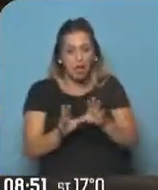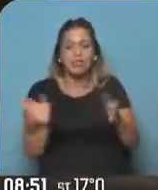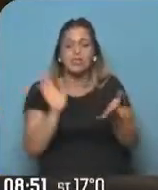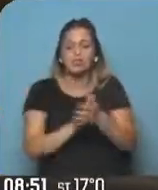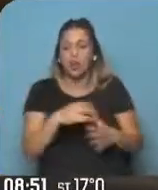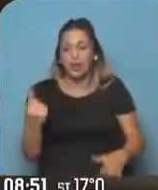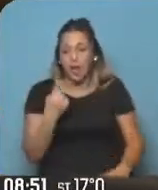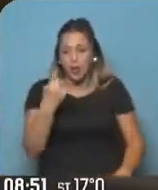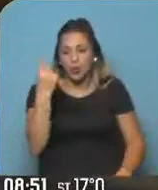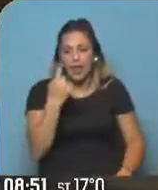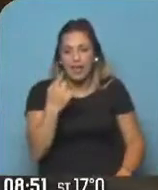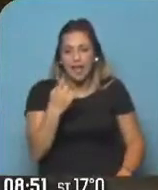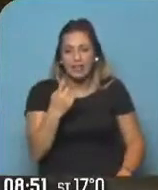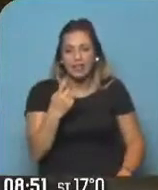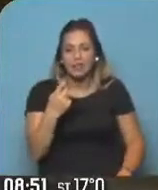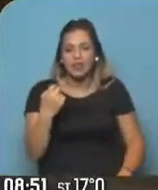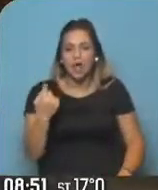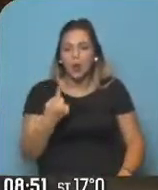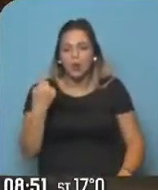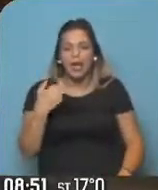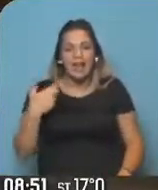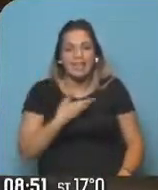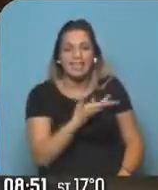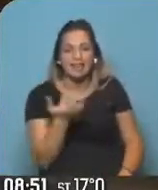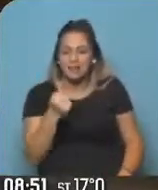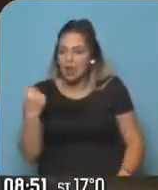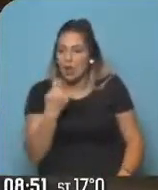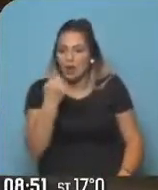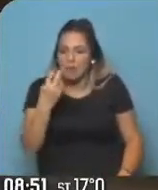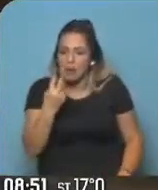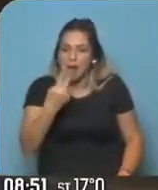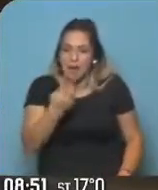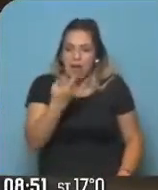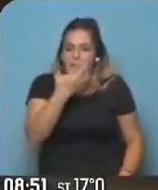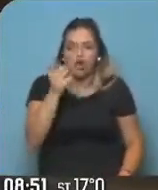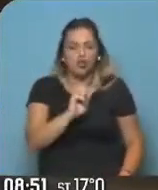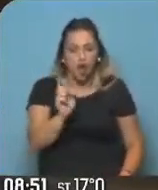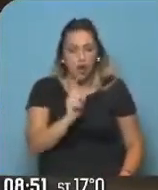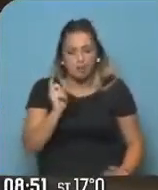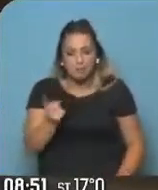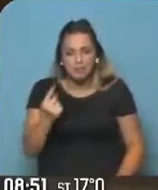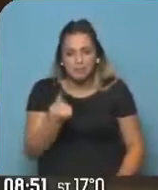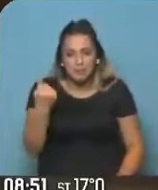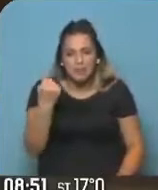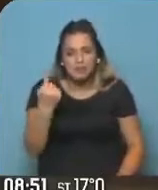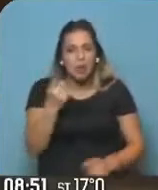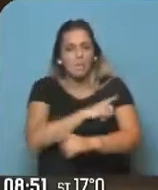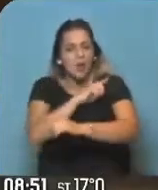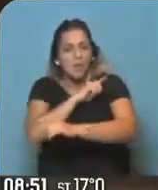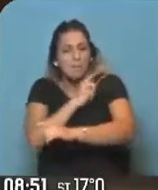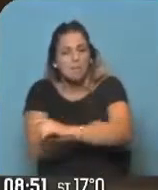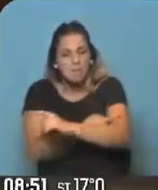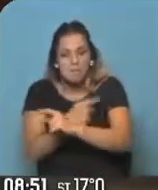tendencia es que no aumenta la cantidad de huracanes sino la intensidad de los mismos es decir la misma el mismo número de huracanes